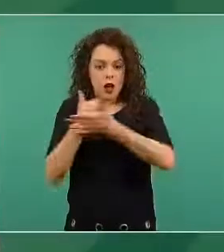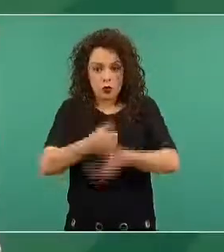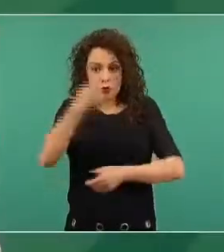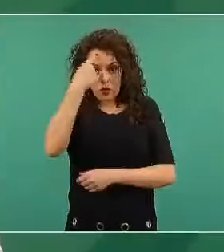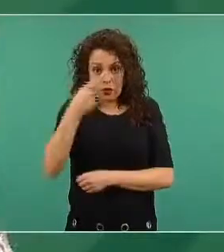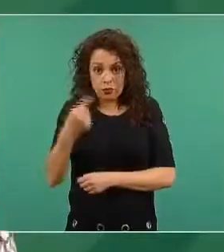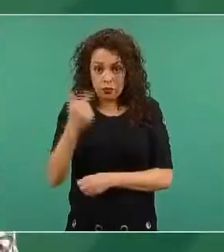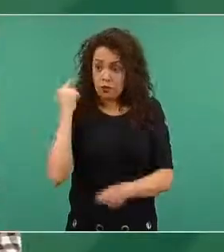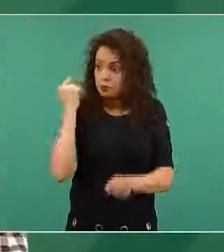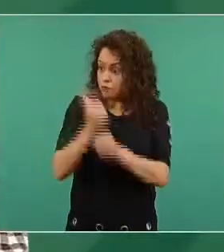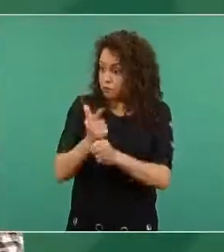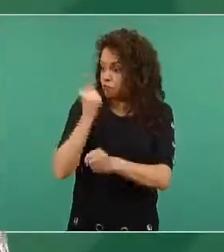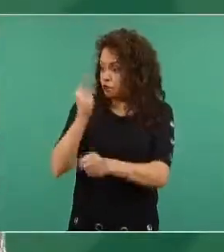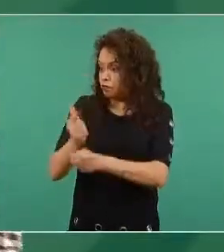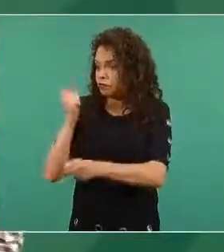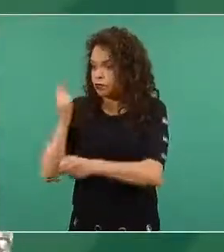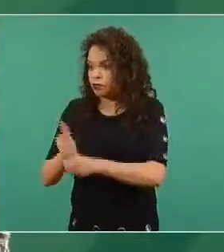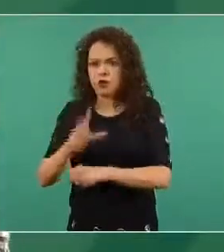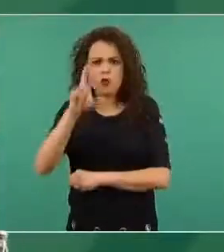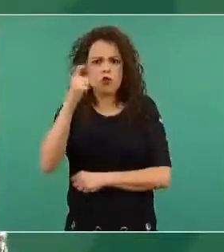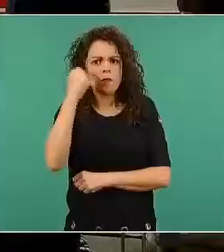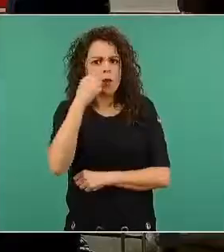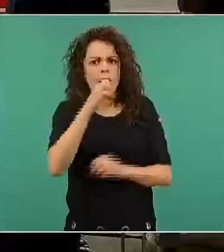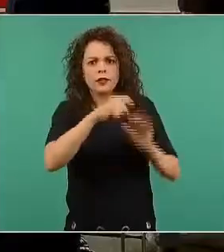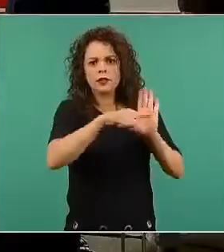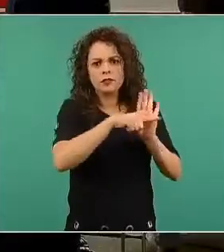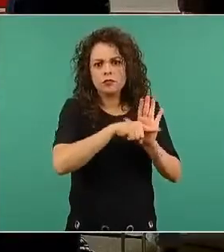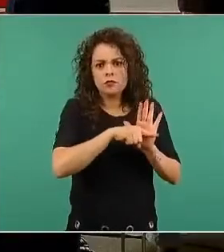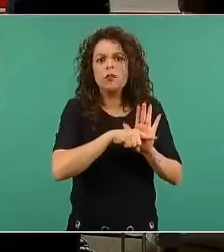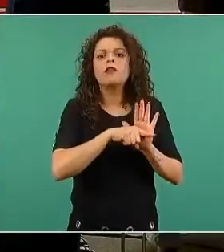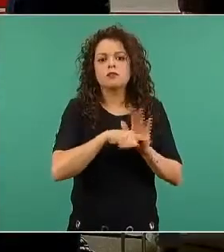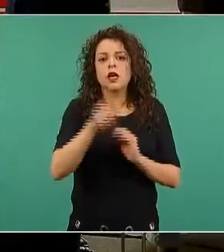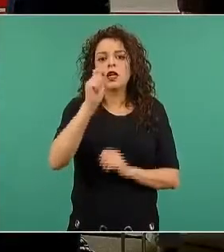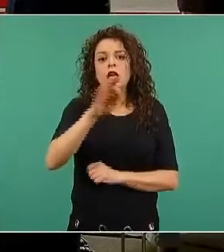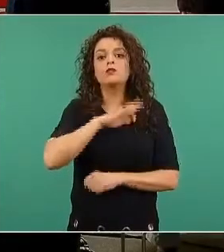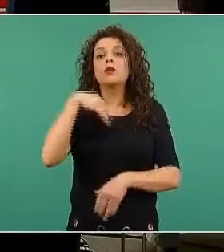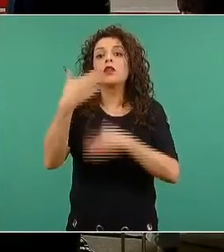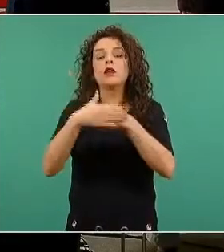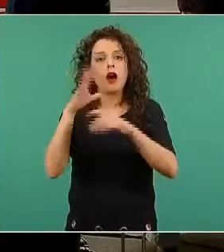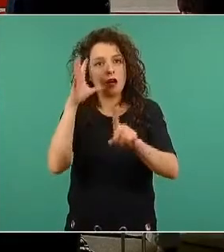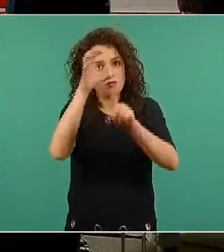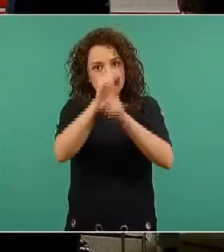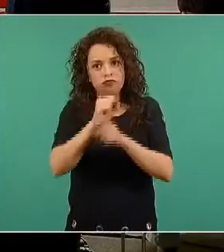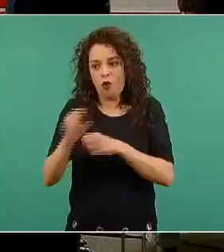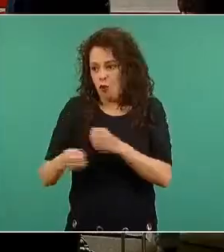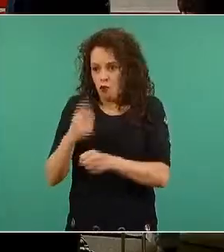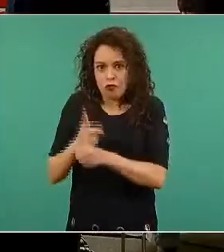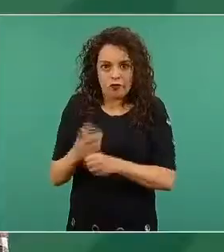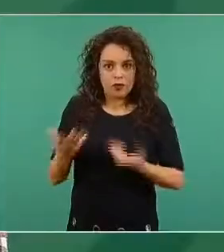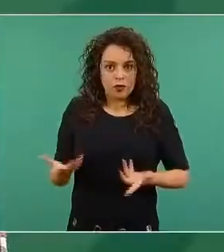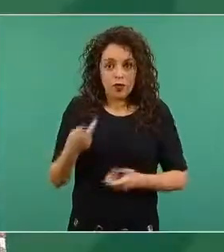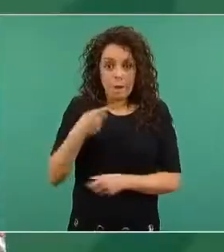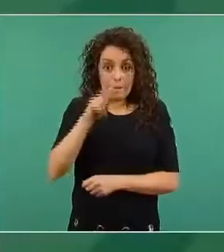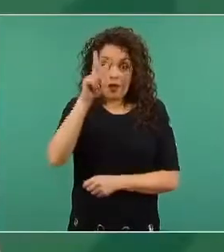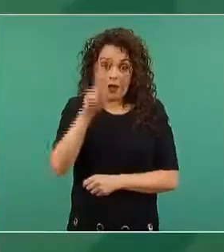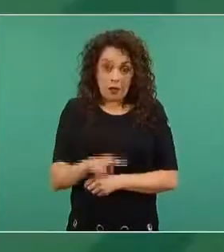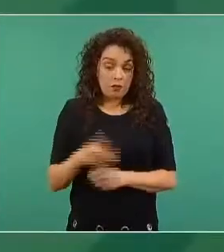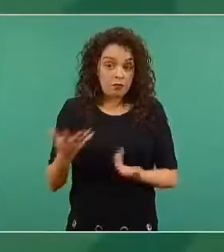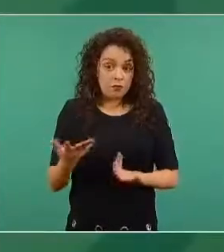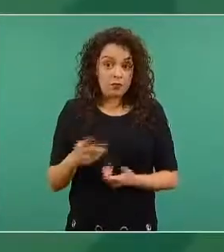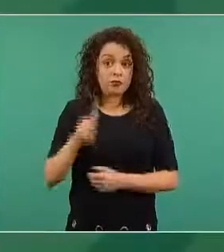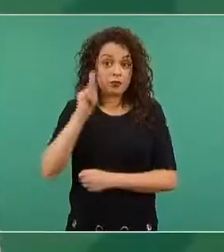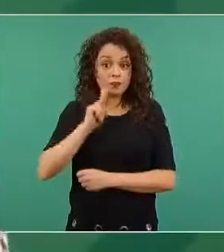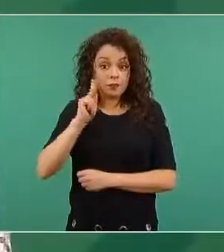aunque lo vean en negativo, oportunidades y retos. Lo lamentable es que es inusual que la evidencia